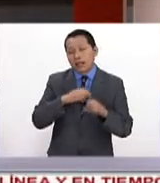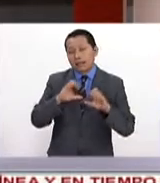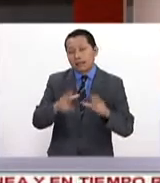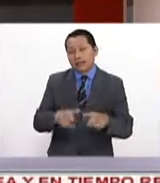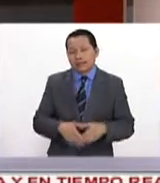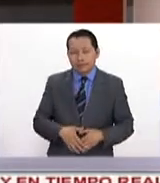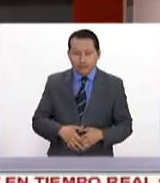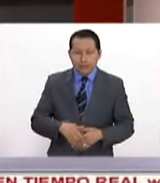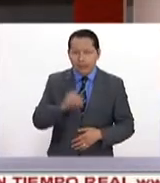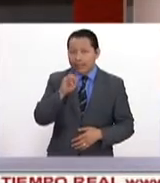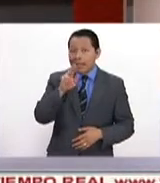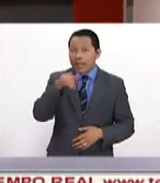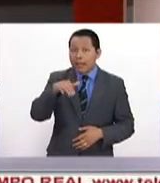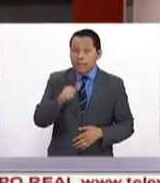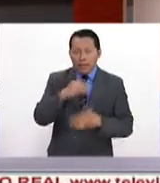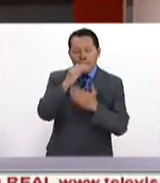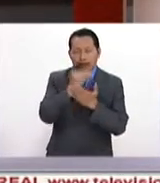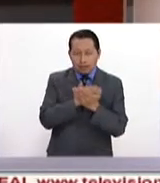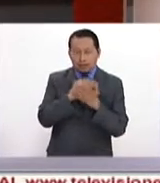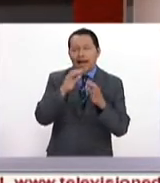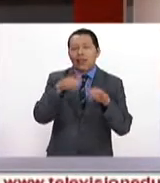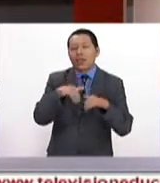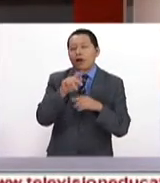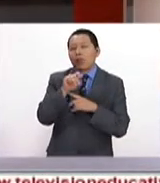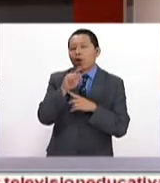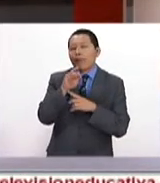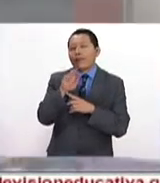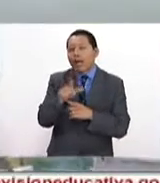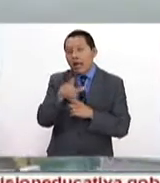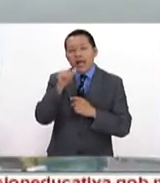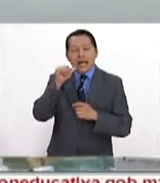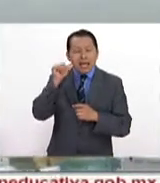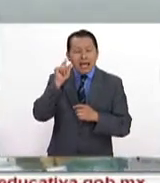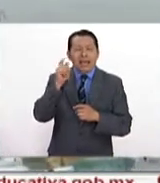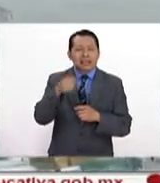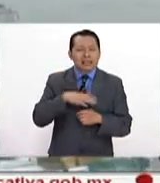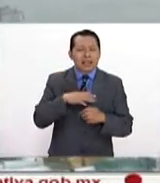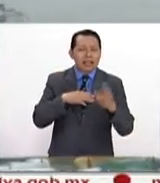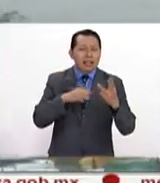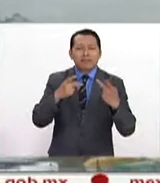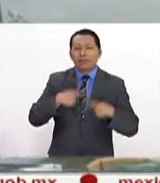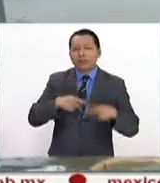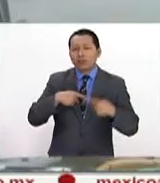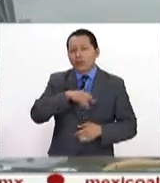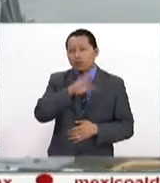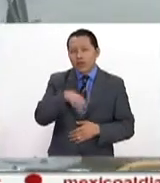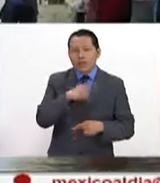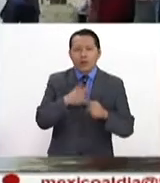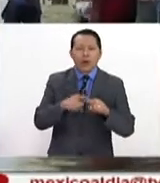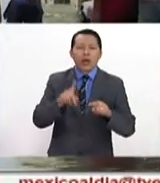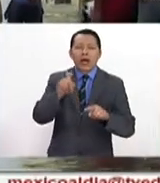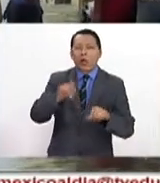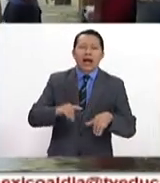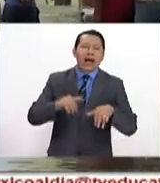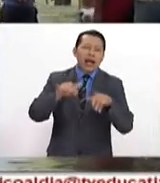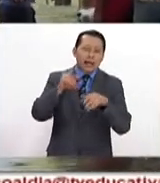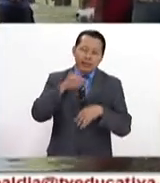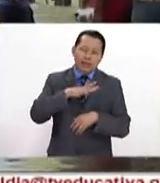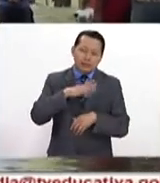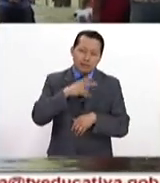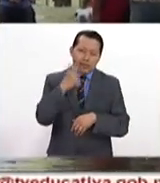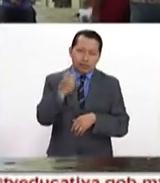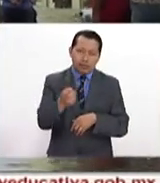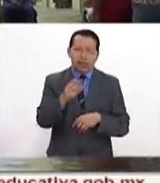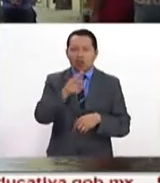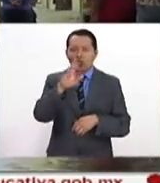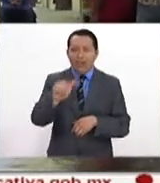chiapaneco. Irma se degradó a tormenta tropical ayer. Hasta el momento se reporta la muerte de 3 personas por inundaciones provocadas por este